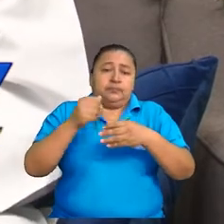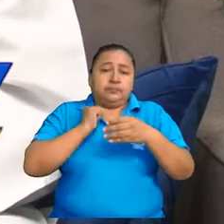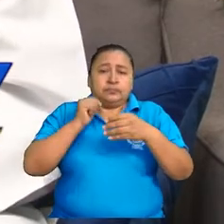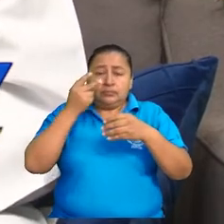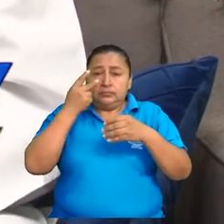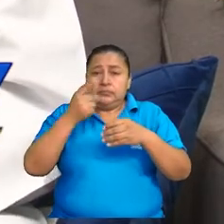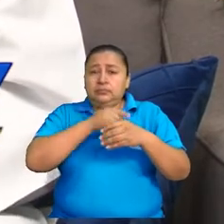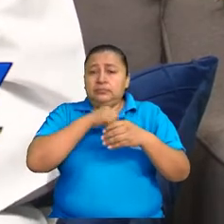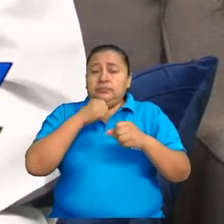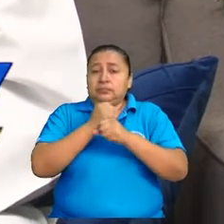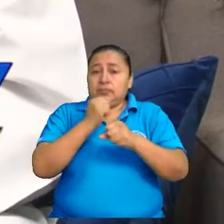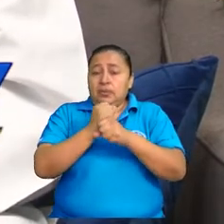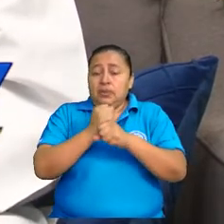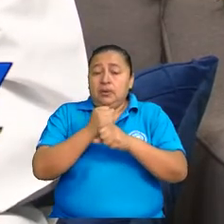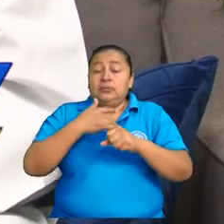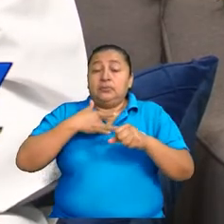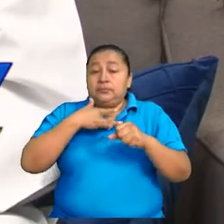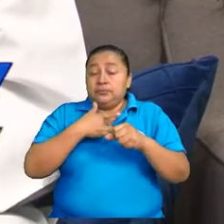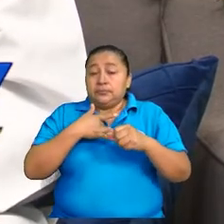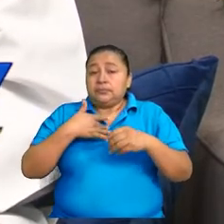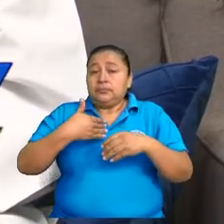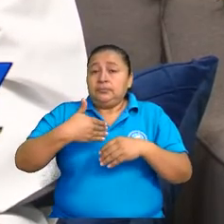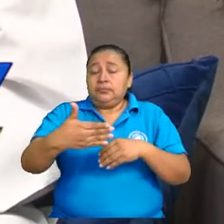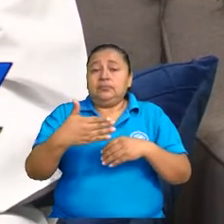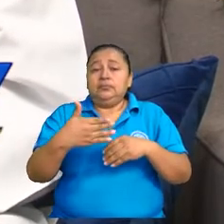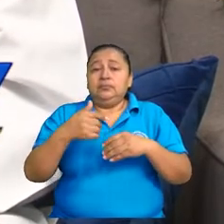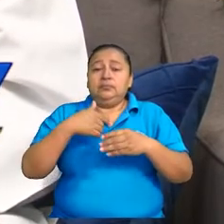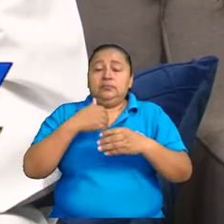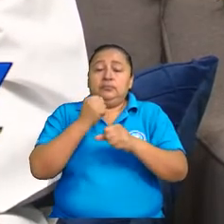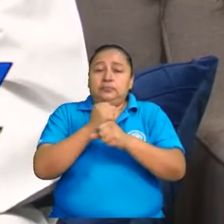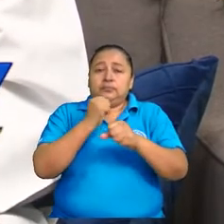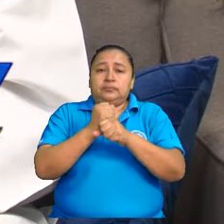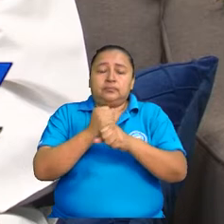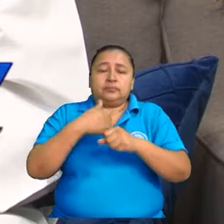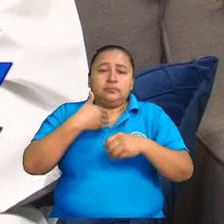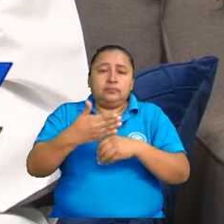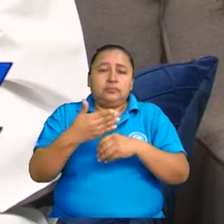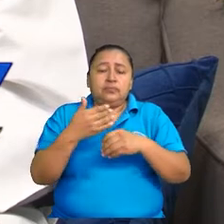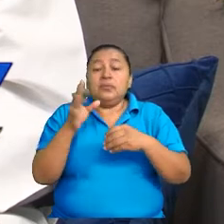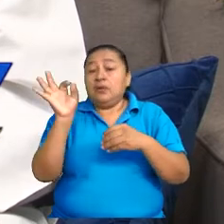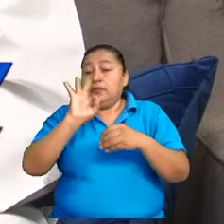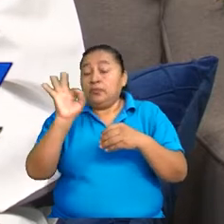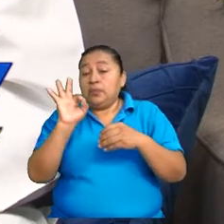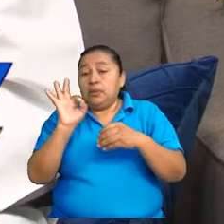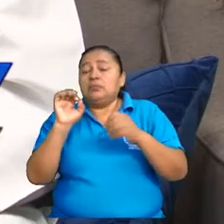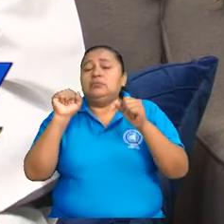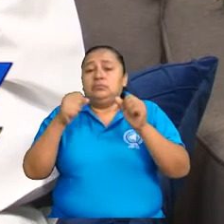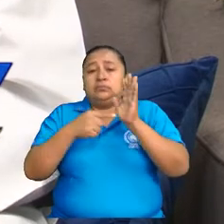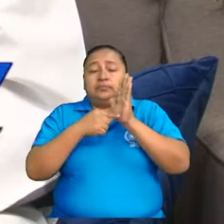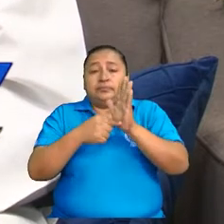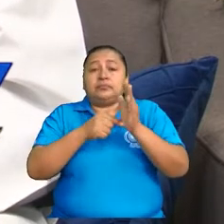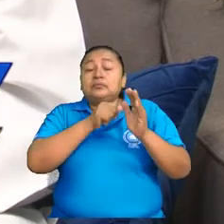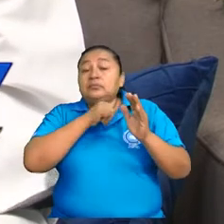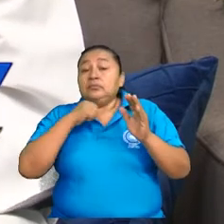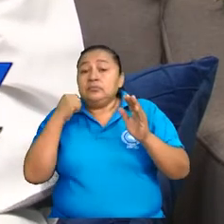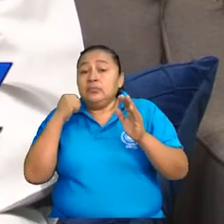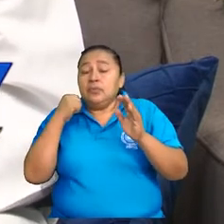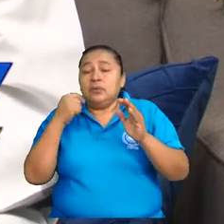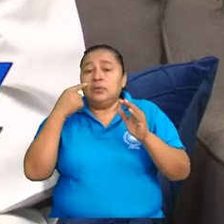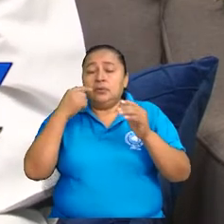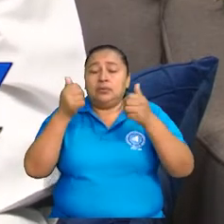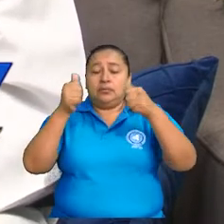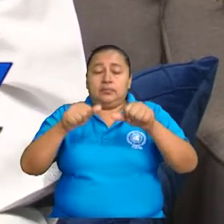muestras necesarias, ¿verdad? Y en este sentido, las muestras se hacen